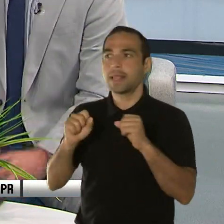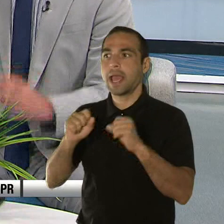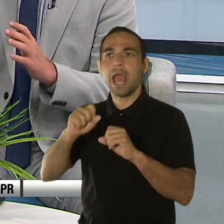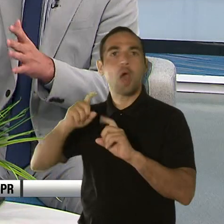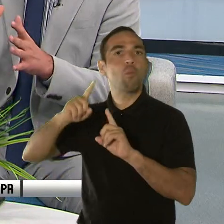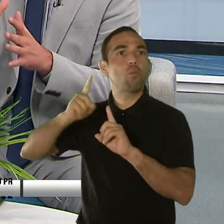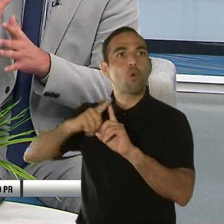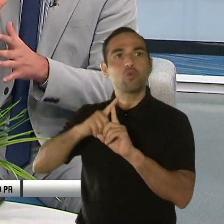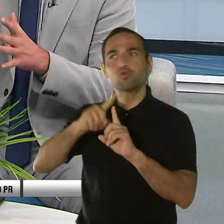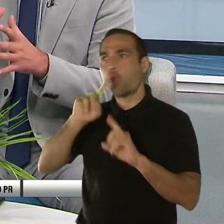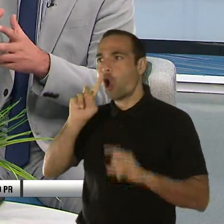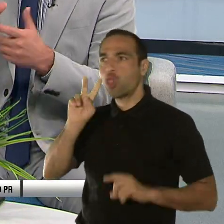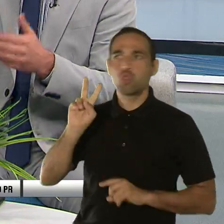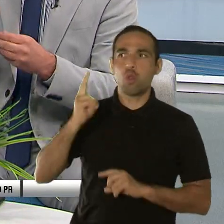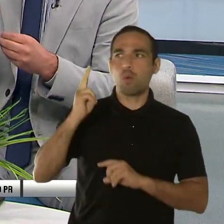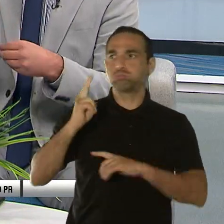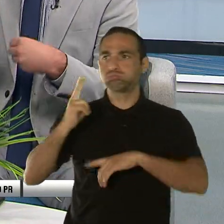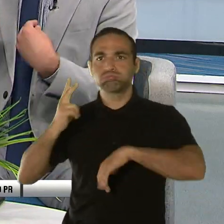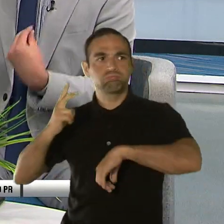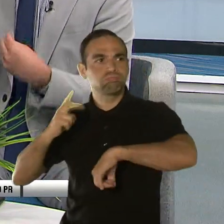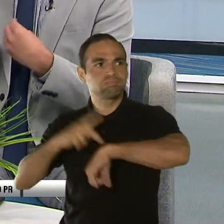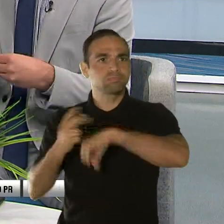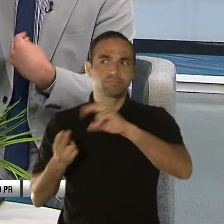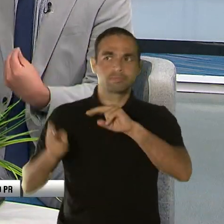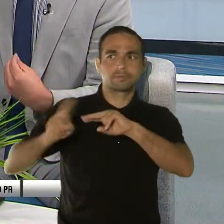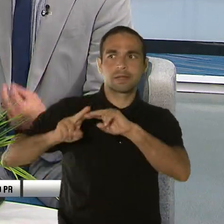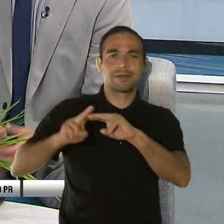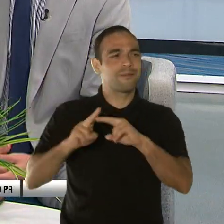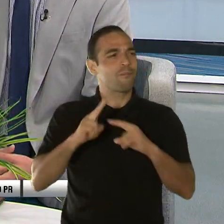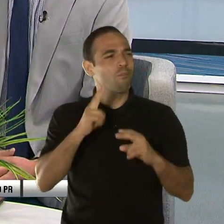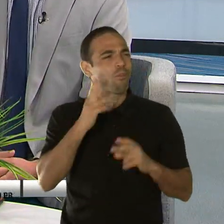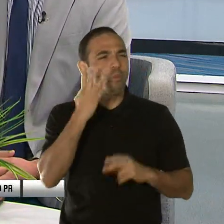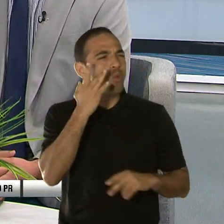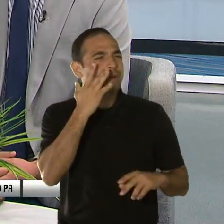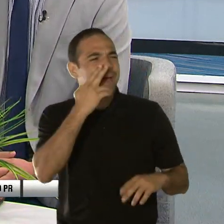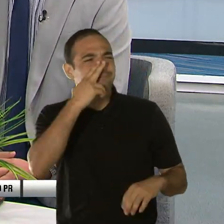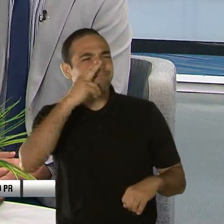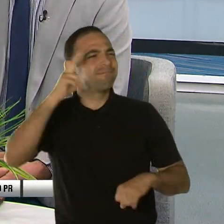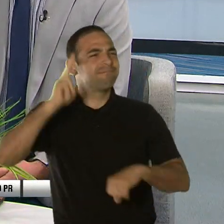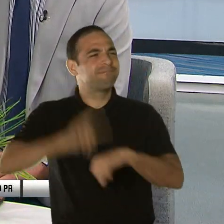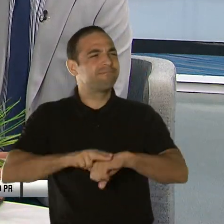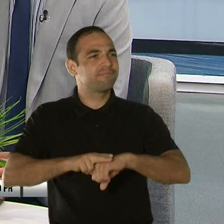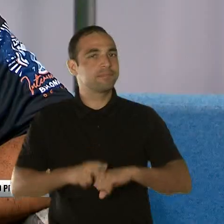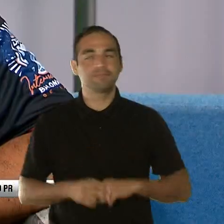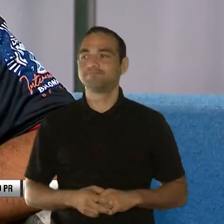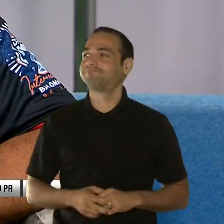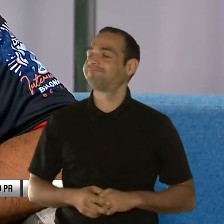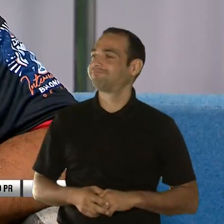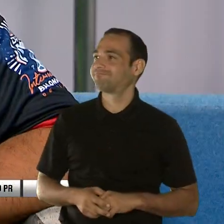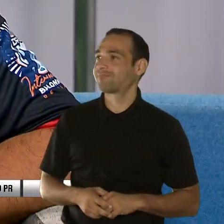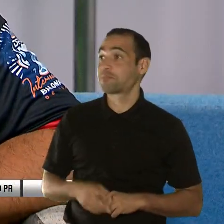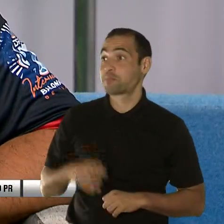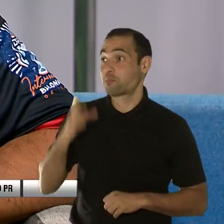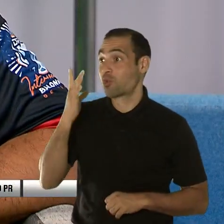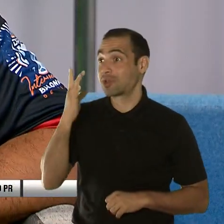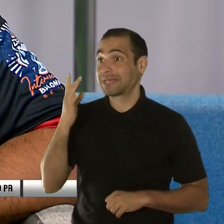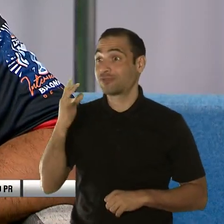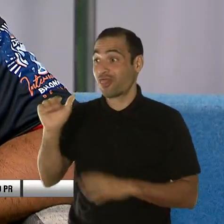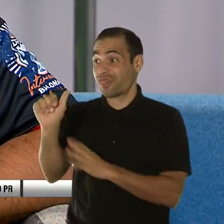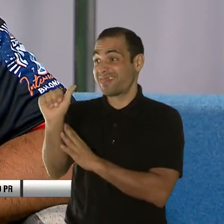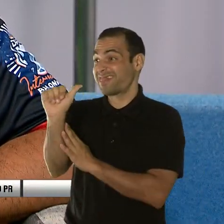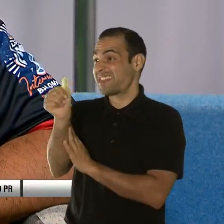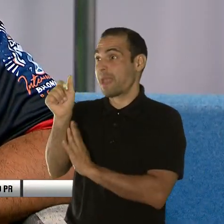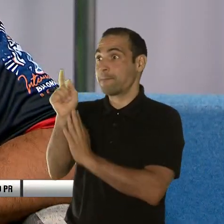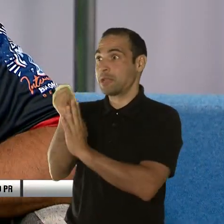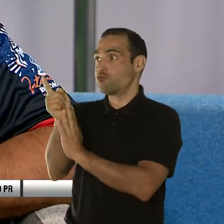anotación que distingue que lo hace entre entretenido todavía el el dinamismo de que solamente se juega diez minutos cada